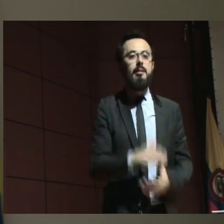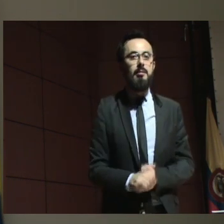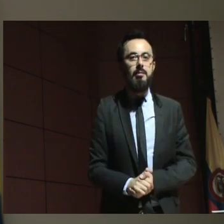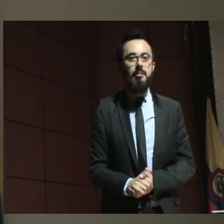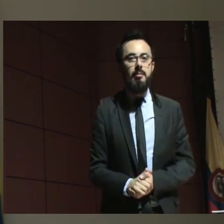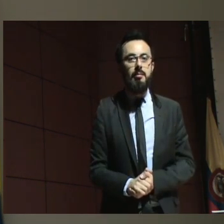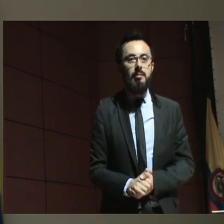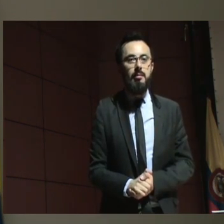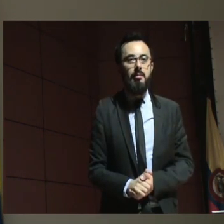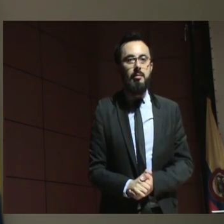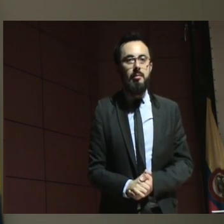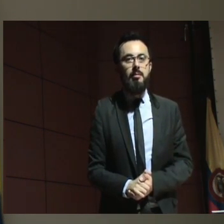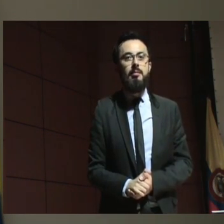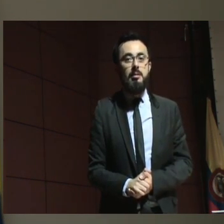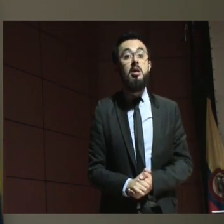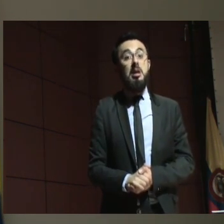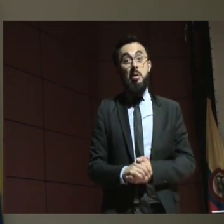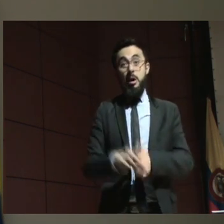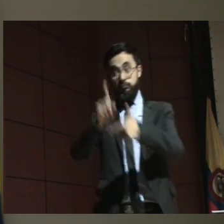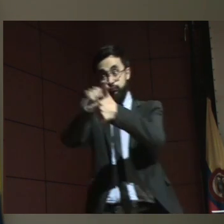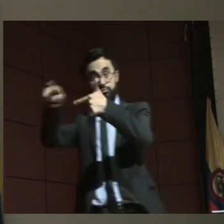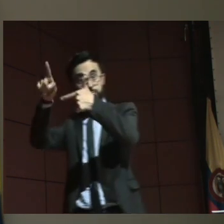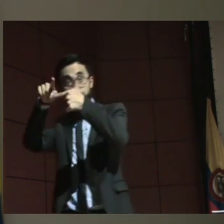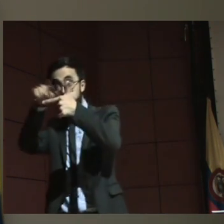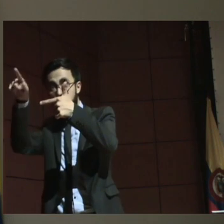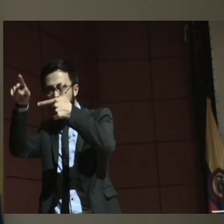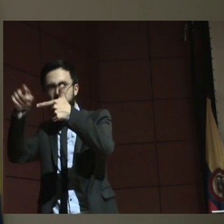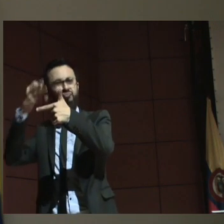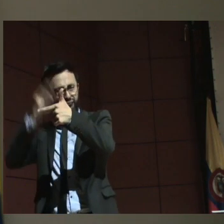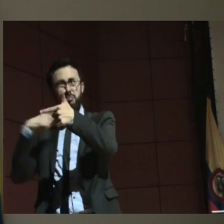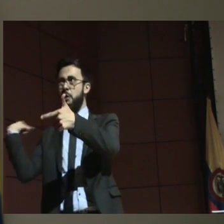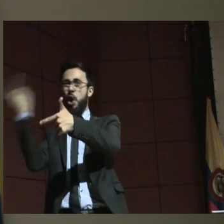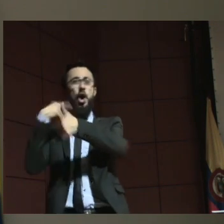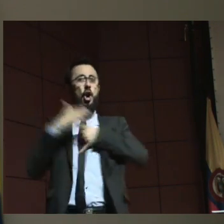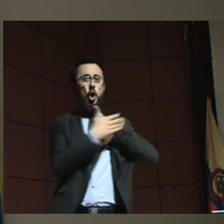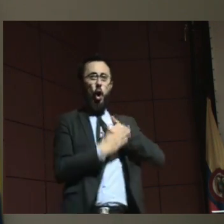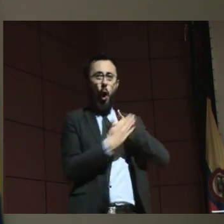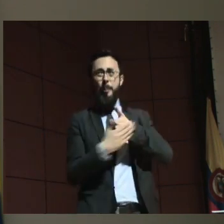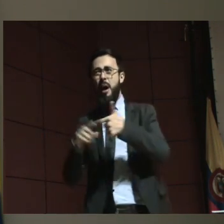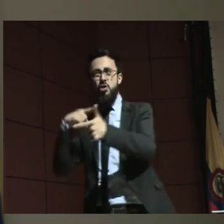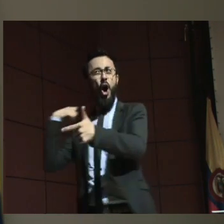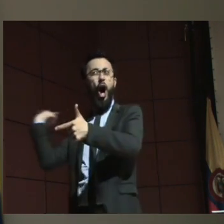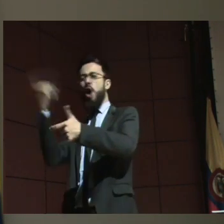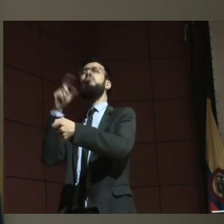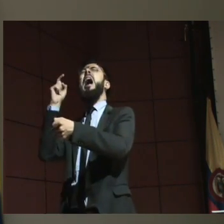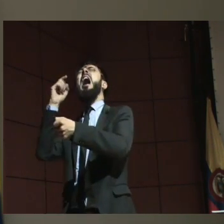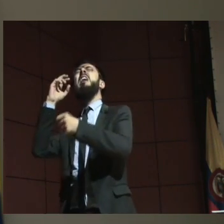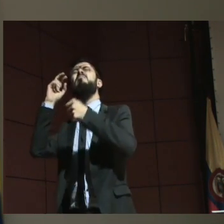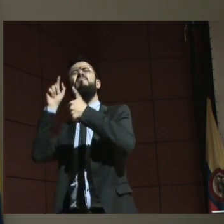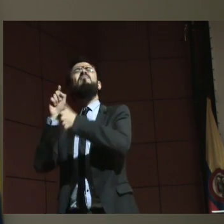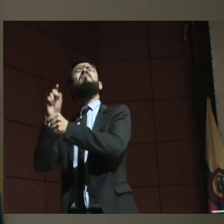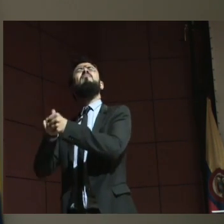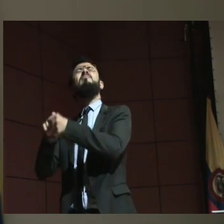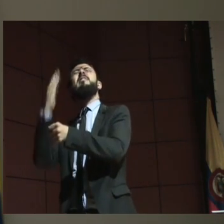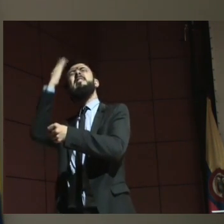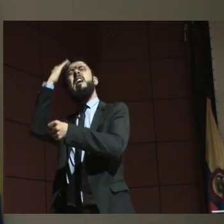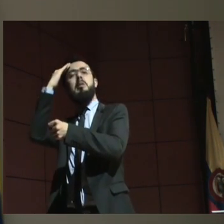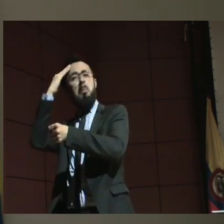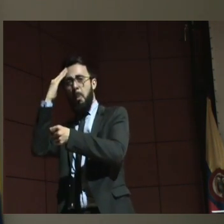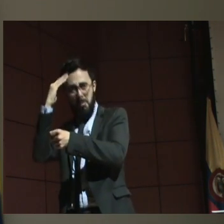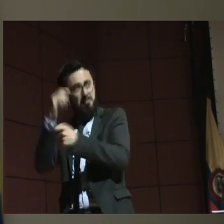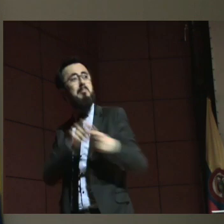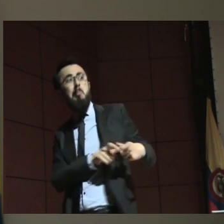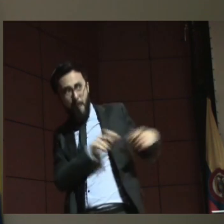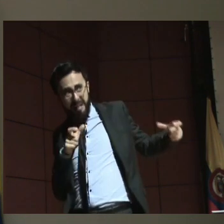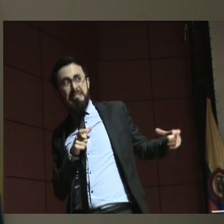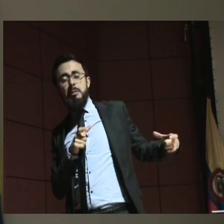seguro de que hay un subregistro en esas cifras, porque en esas cifras, por ejemplo, no está incluido de casos que hemos conocido de mujeres con discapacidad que son